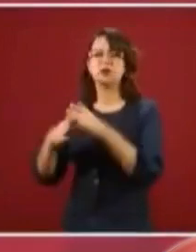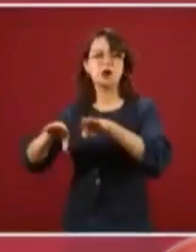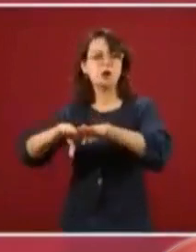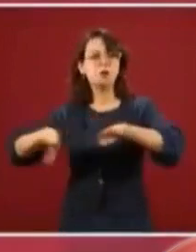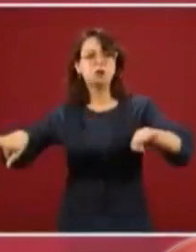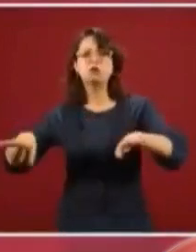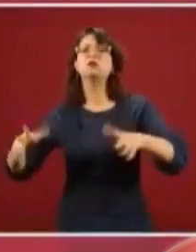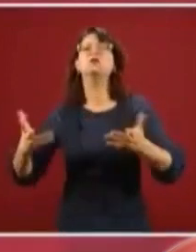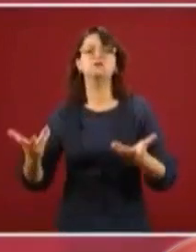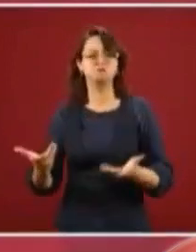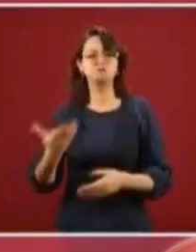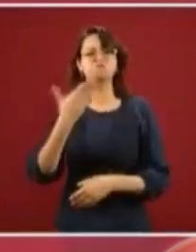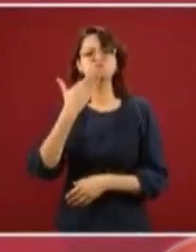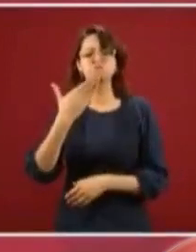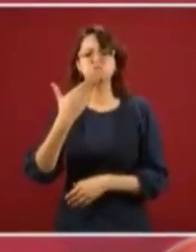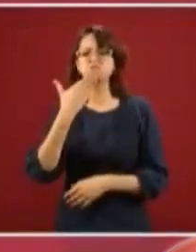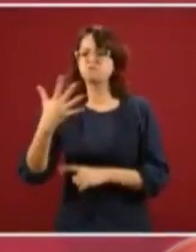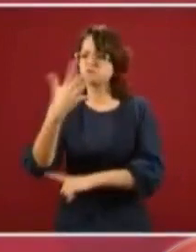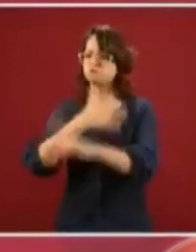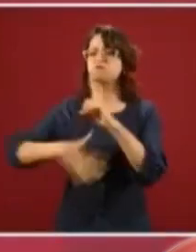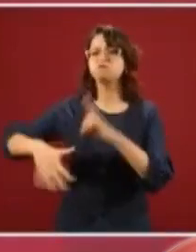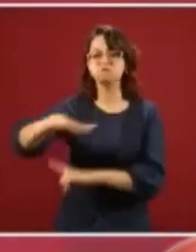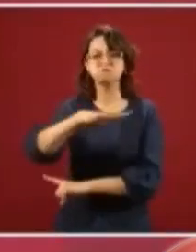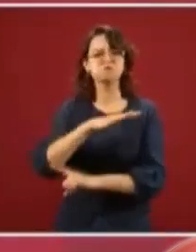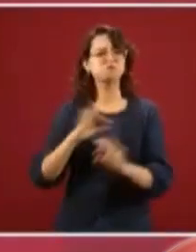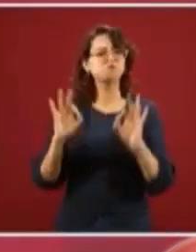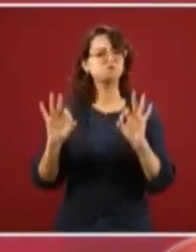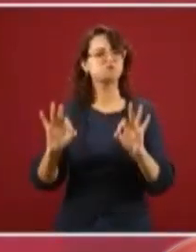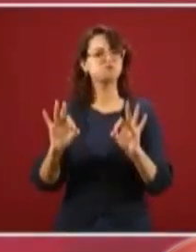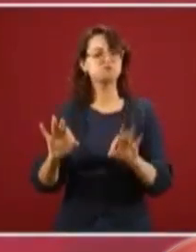democrática, ¿no?, en nuestra sociedad.